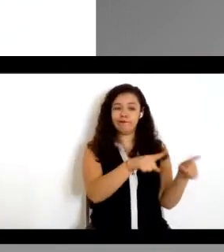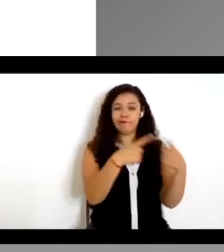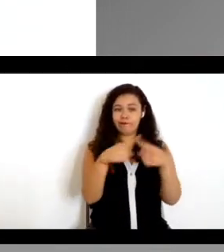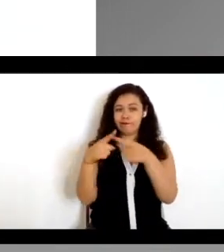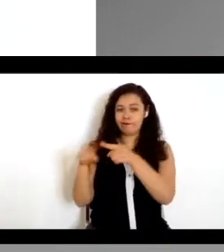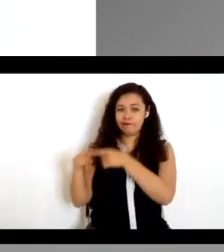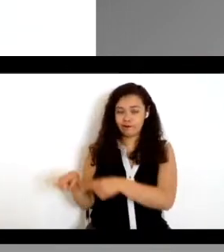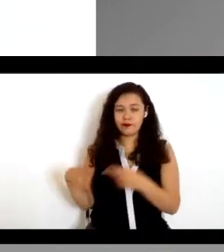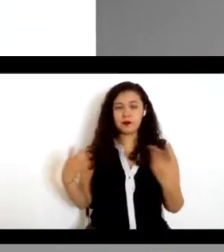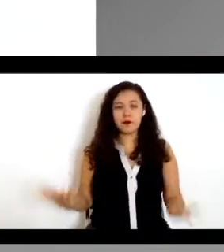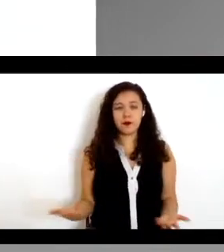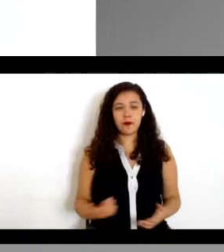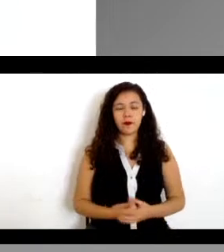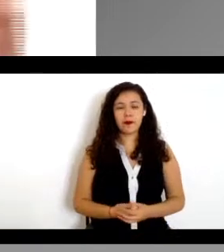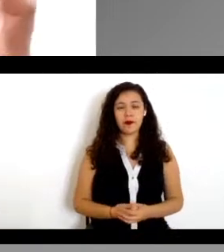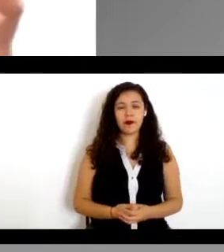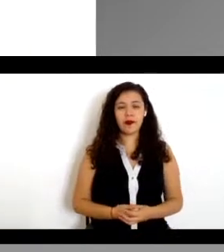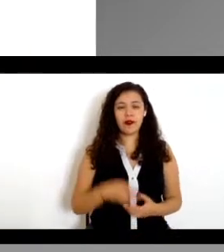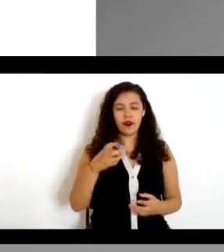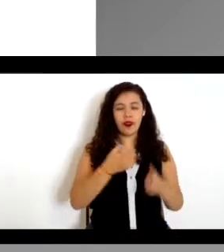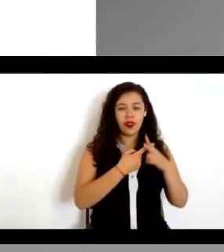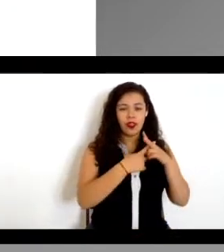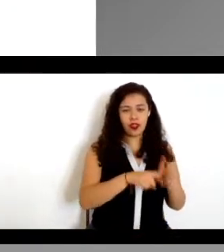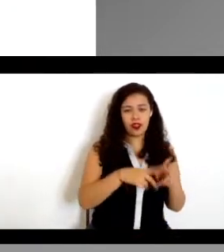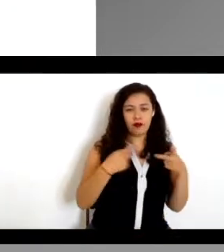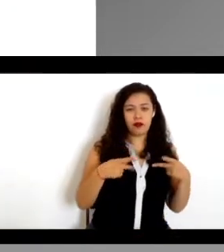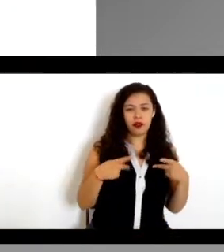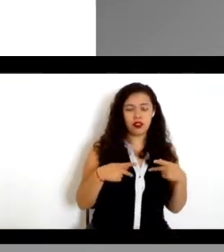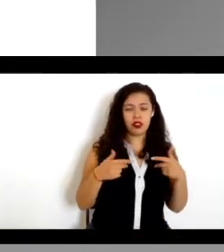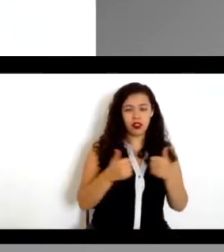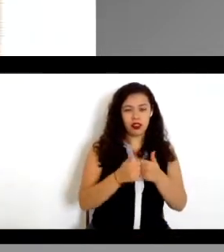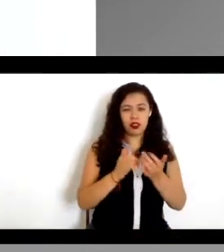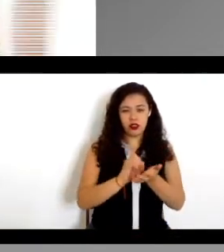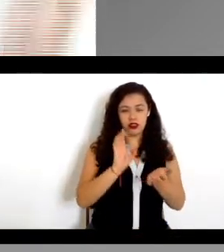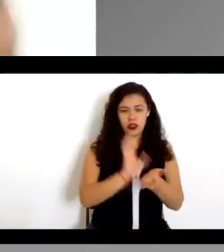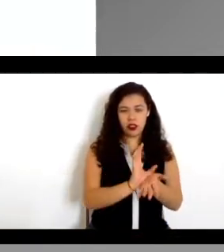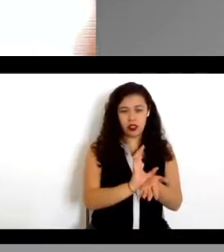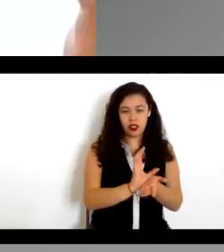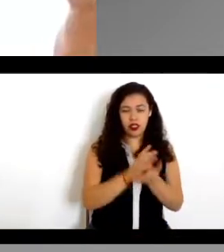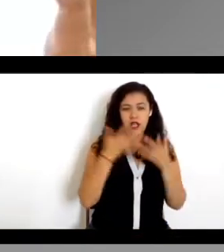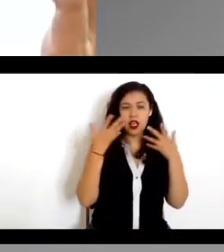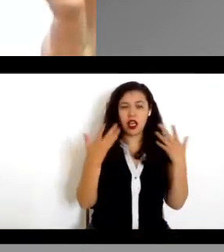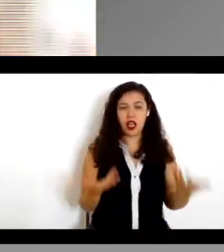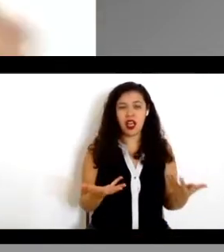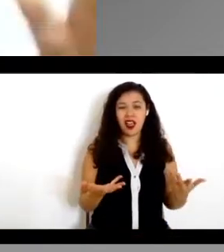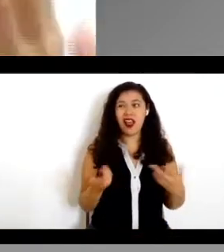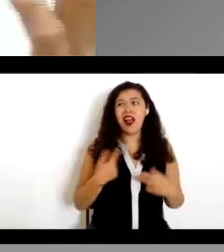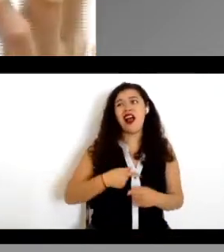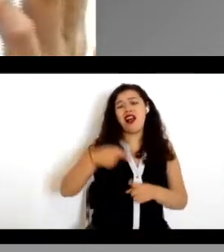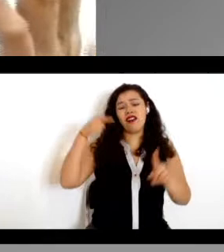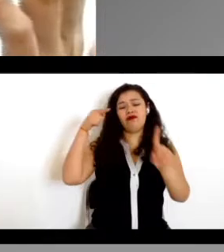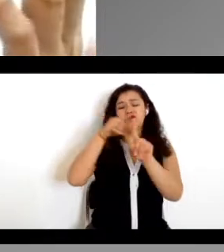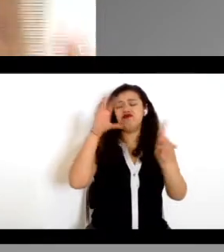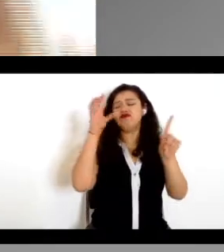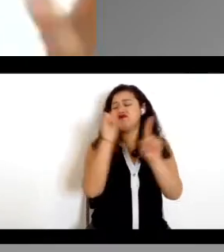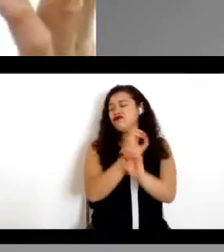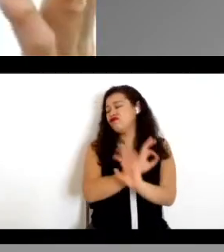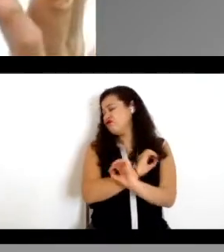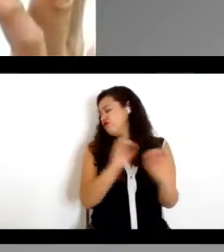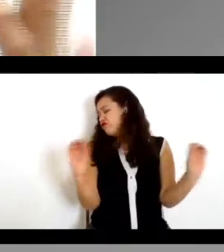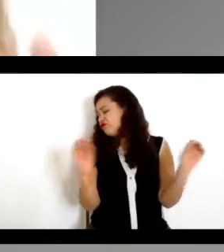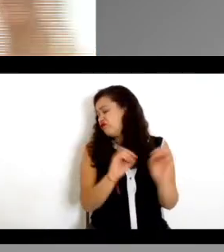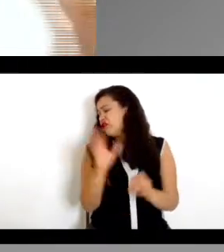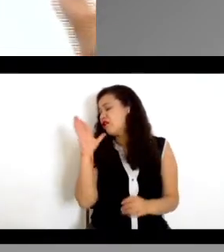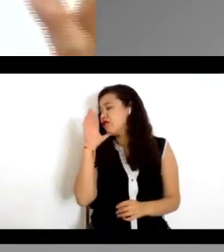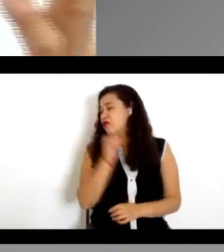la iniciativa va a ser esto. La persona con discapacidad culturalmente cree que no va a lograr nada y por lo tanto pues